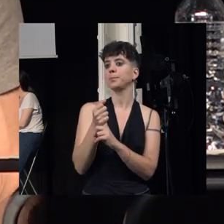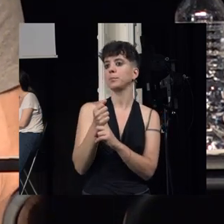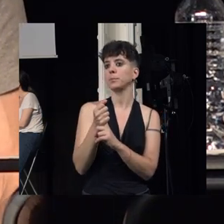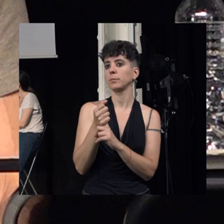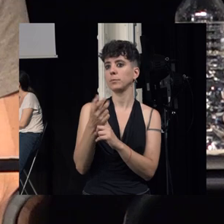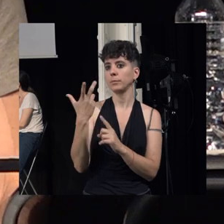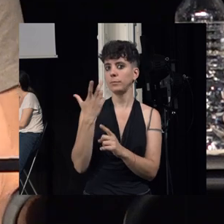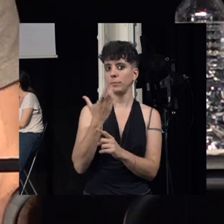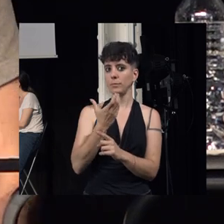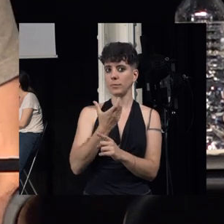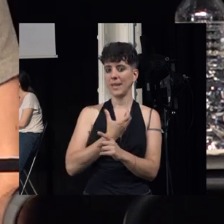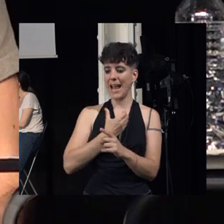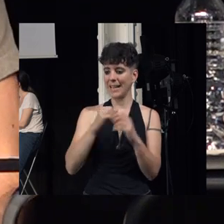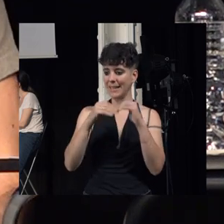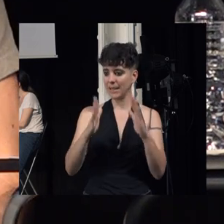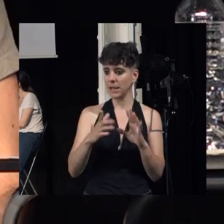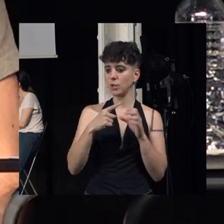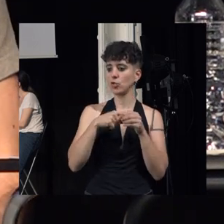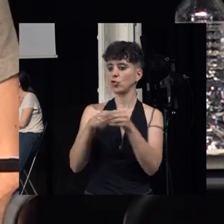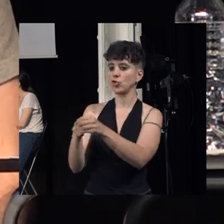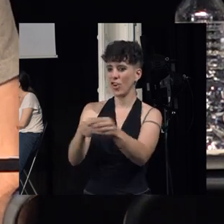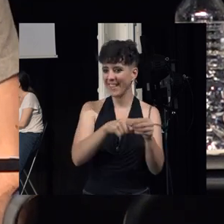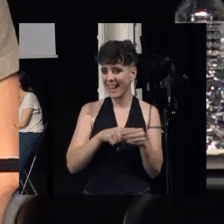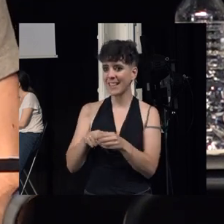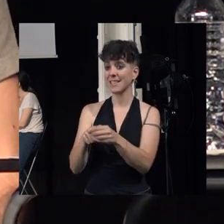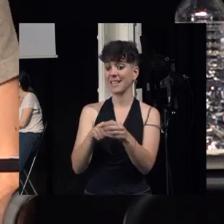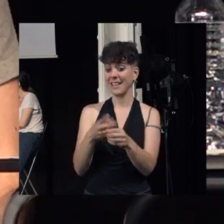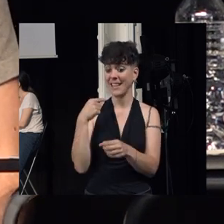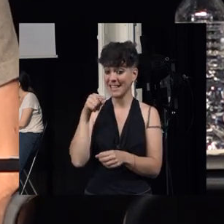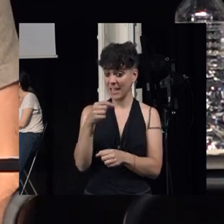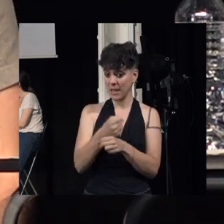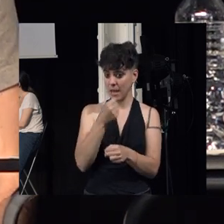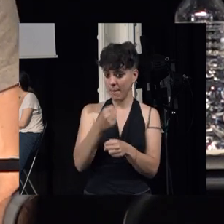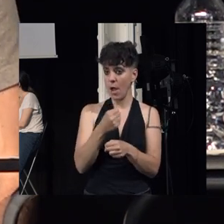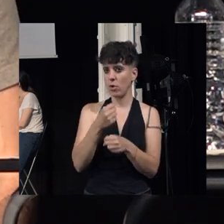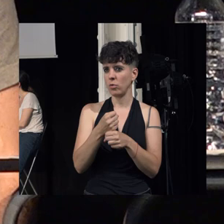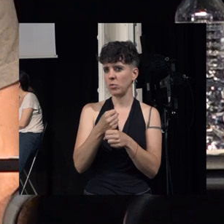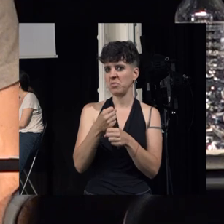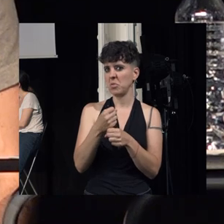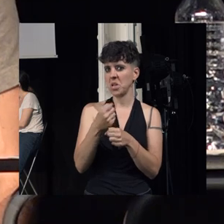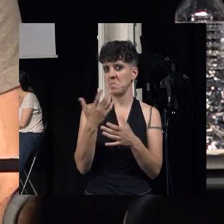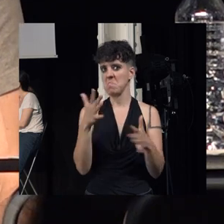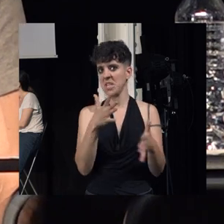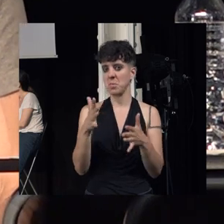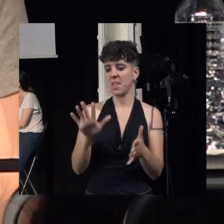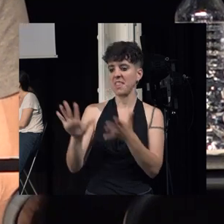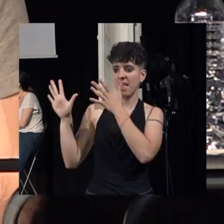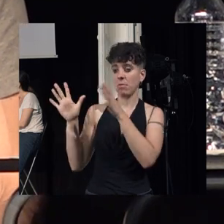alcalerías solidarias y se reinstalaron y tal. De ese trabajo que fue hace 10, 12